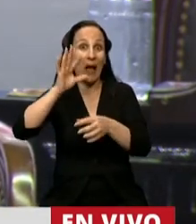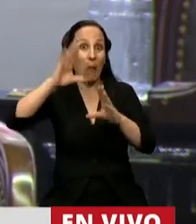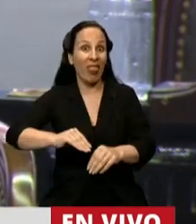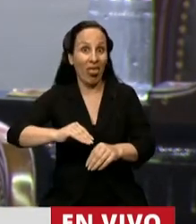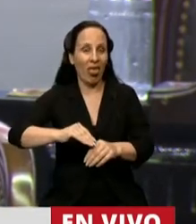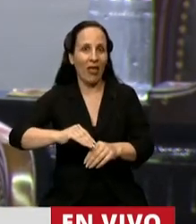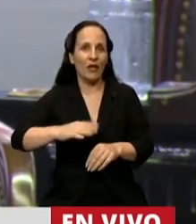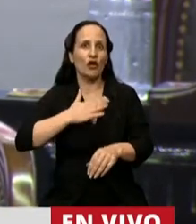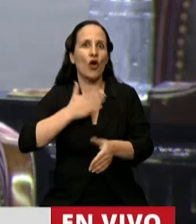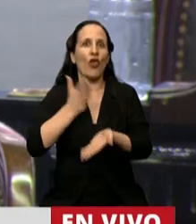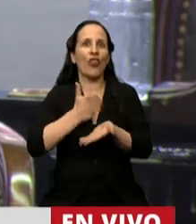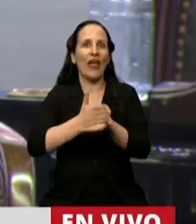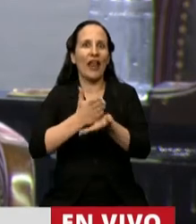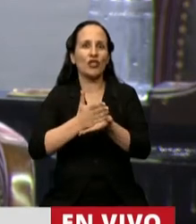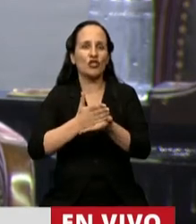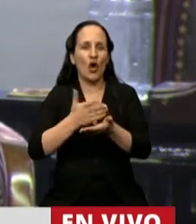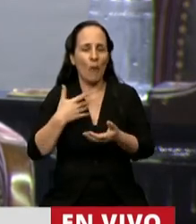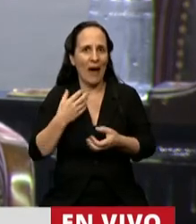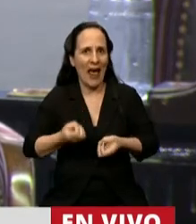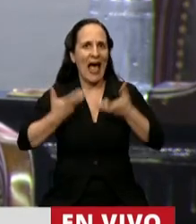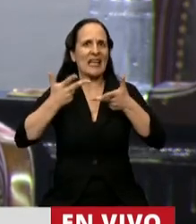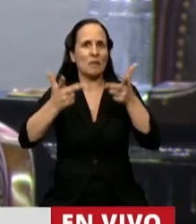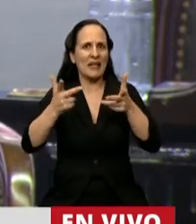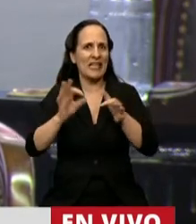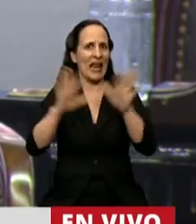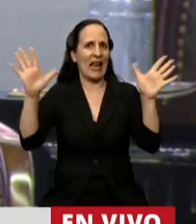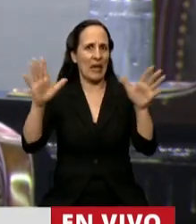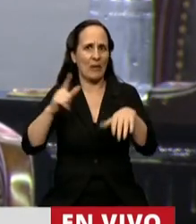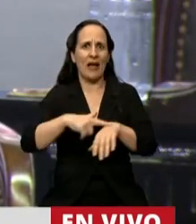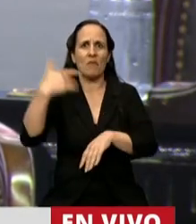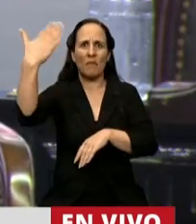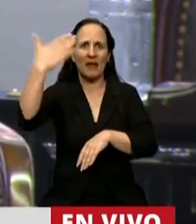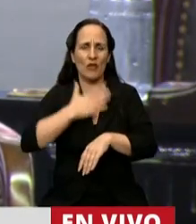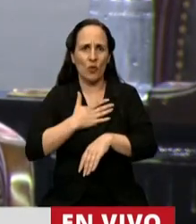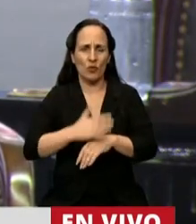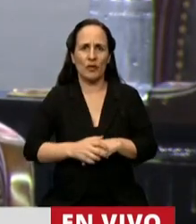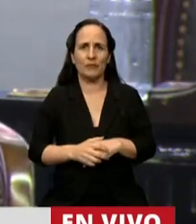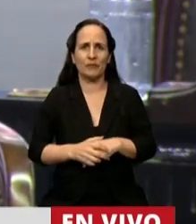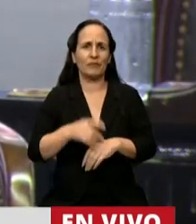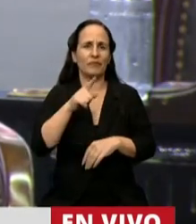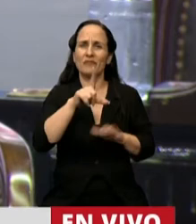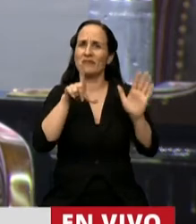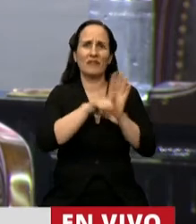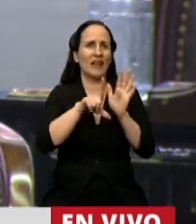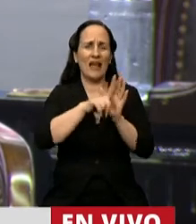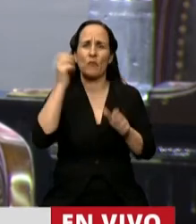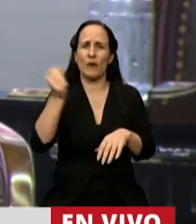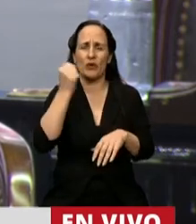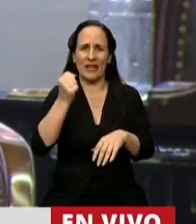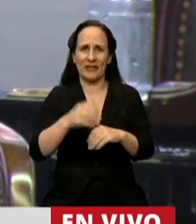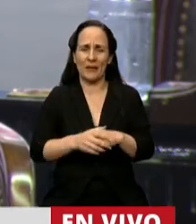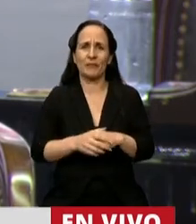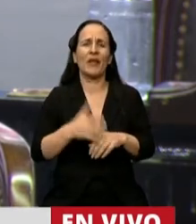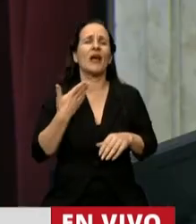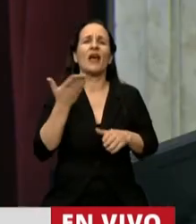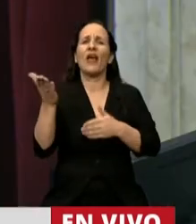dio el derecho a expresarme con total libertad en mi discurso. Es una ley muy importante que esperan los sectores. ¿Pueden